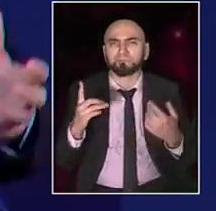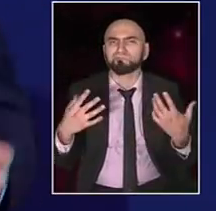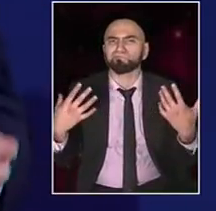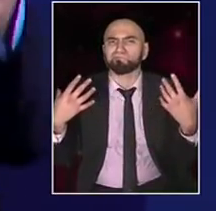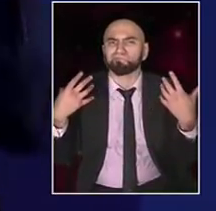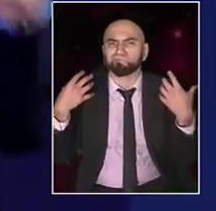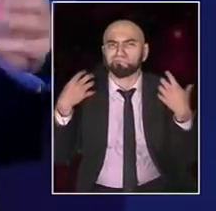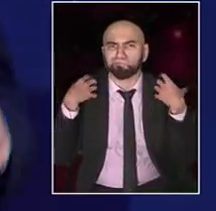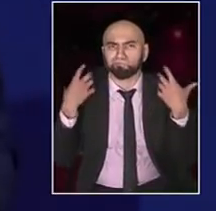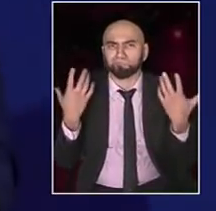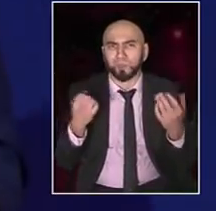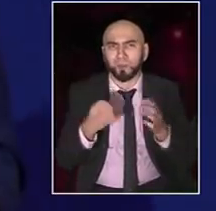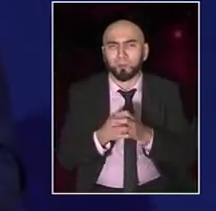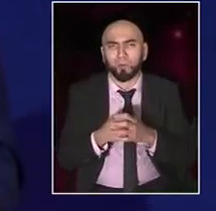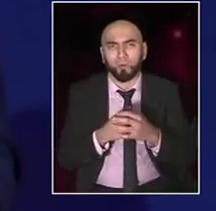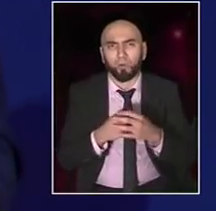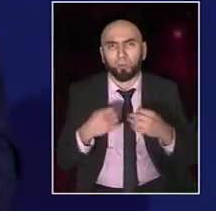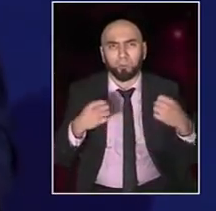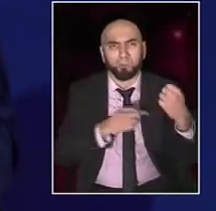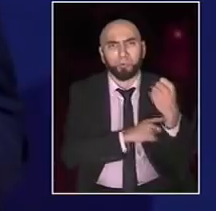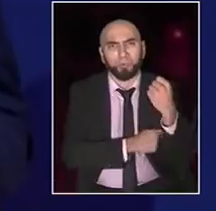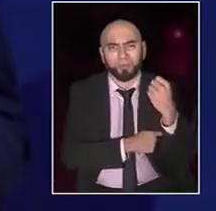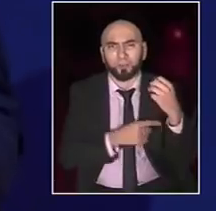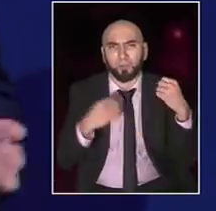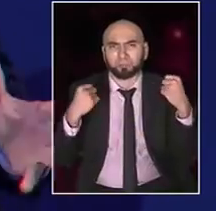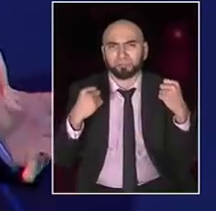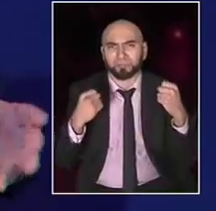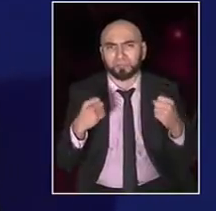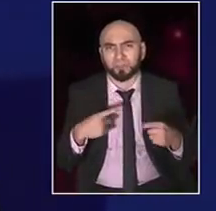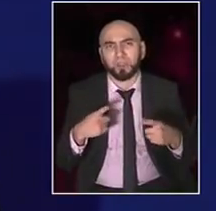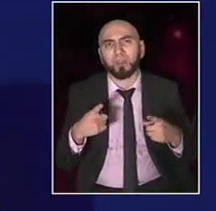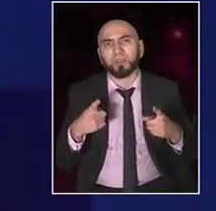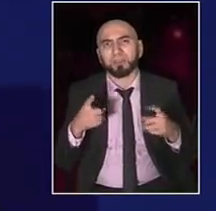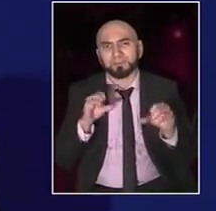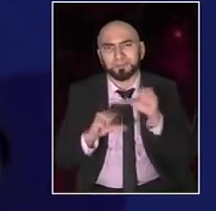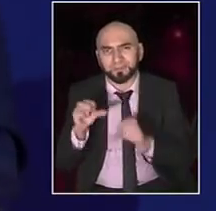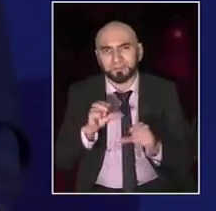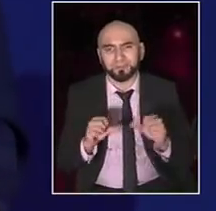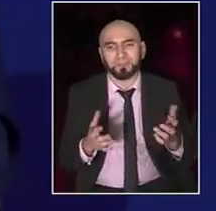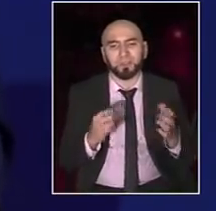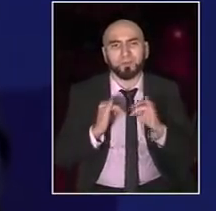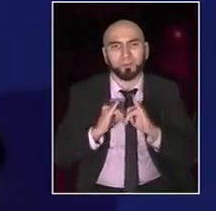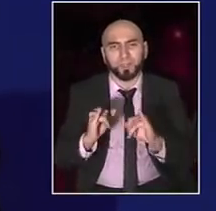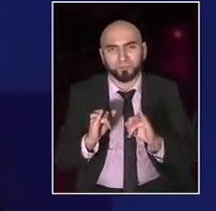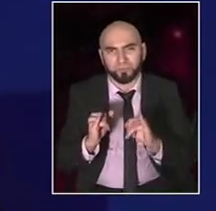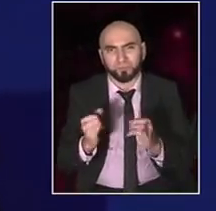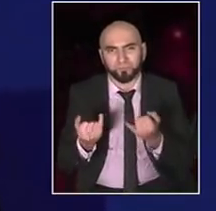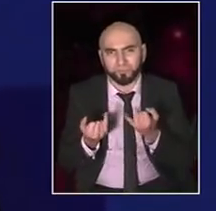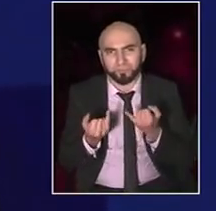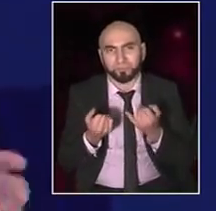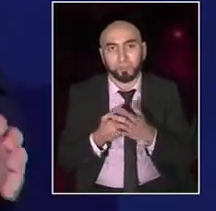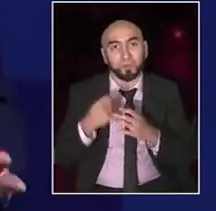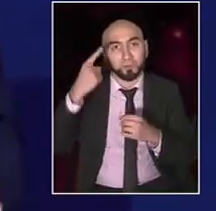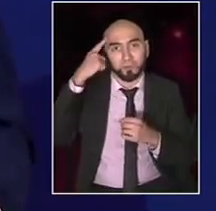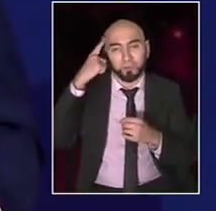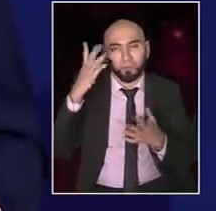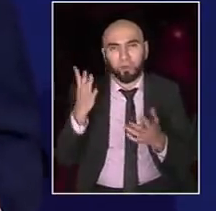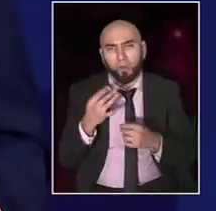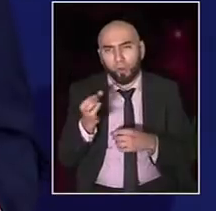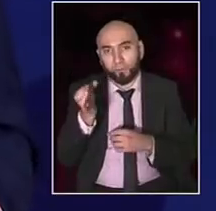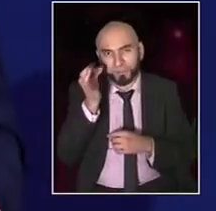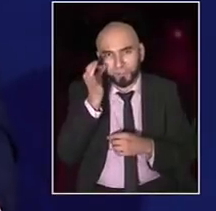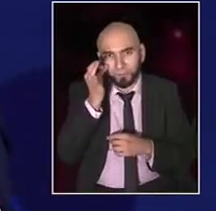poder de la ciencia, del poder de los datos. Y ahí la sorpresa, o más bien, yo diría, la observación, porque yo creo